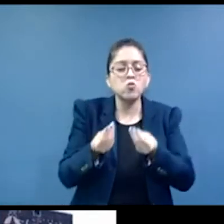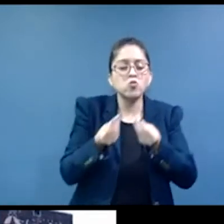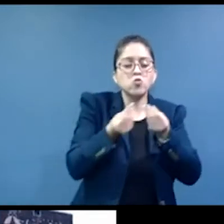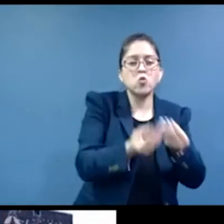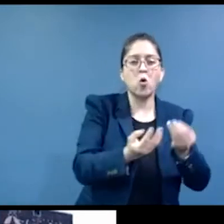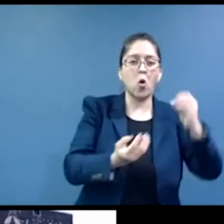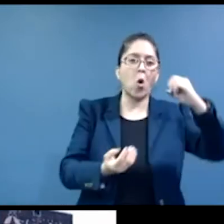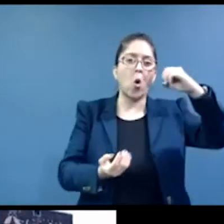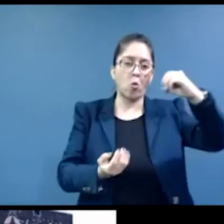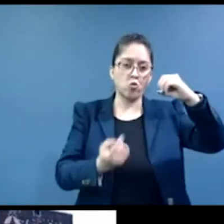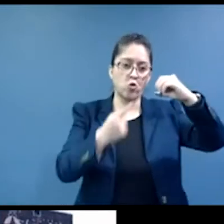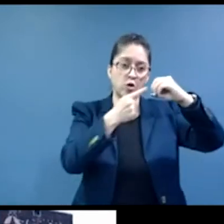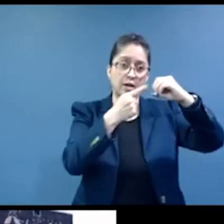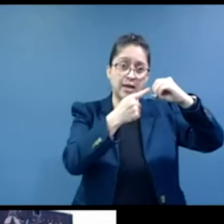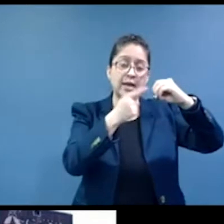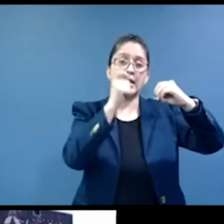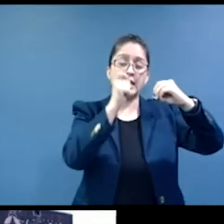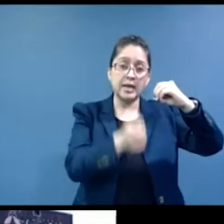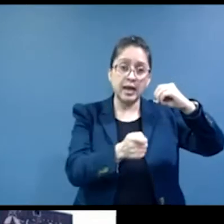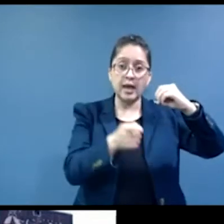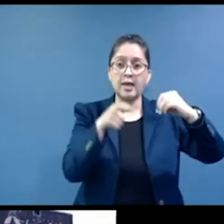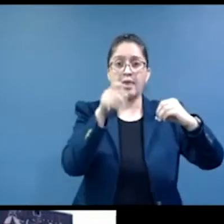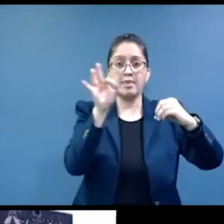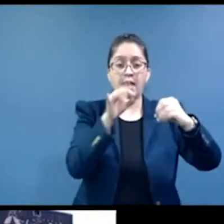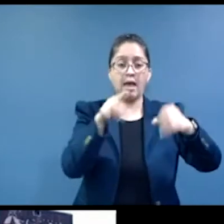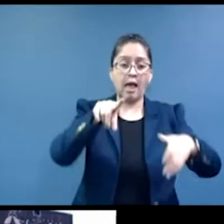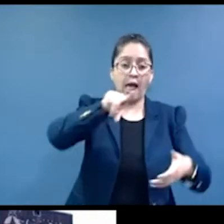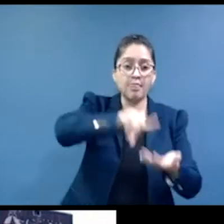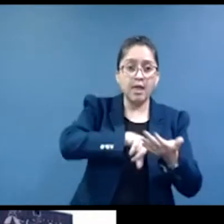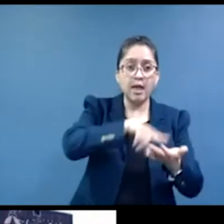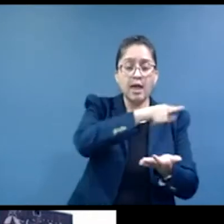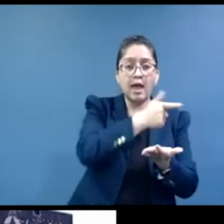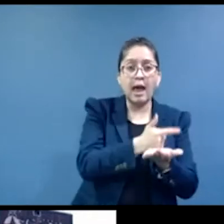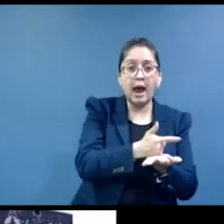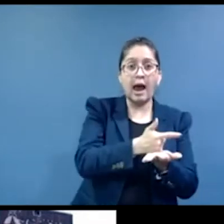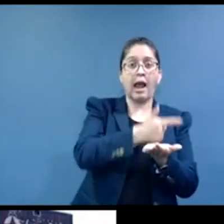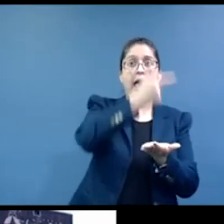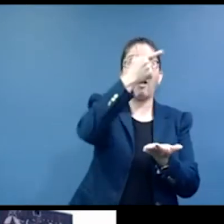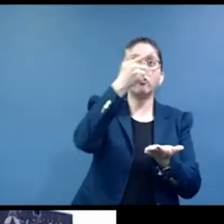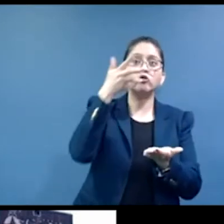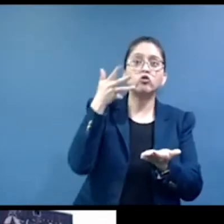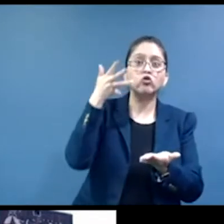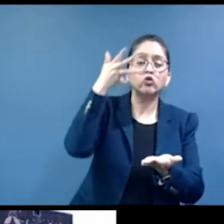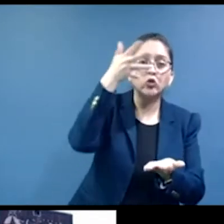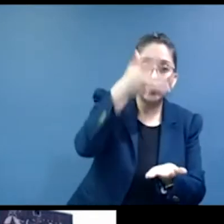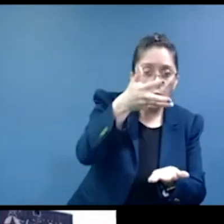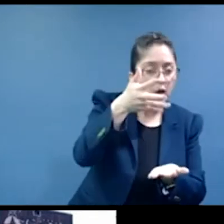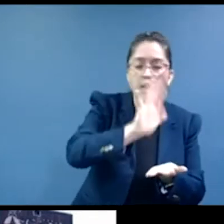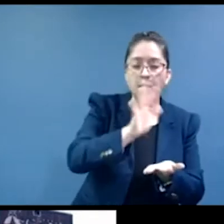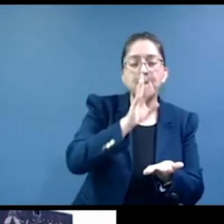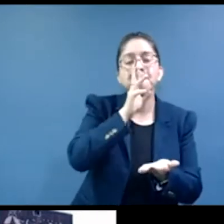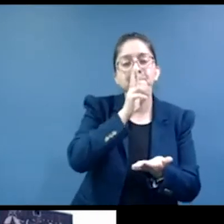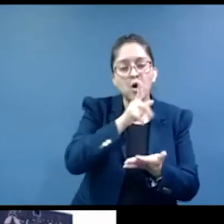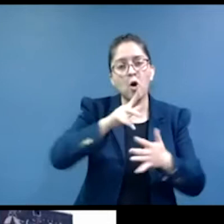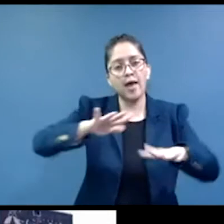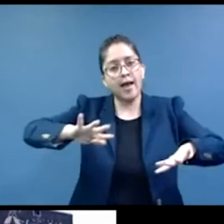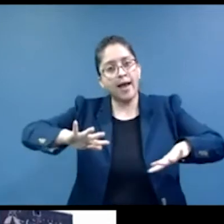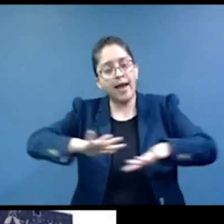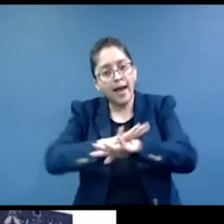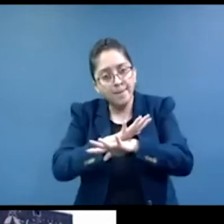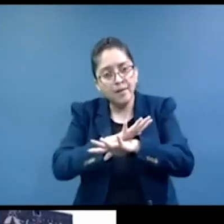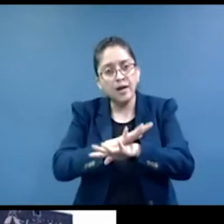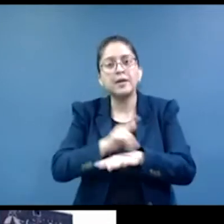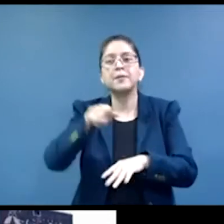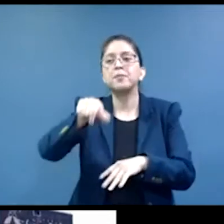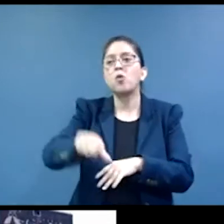una enfermedad grave en una parte posterior de la vida, y se sustituyó con material de una